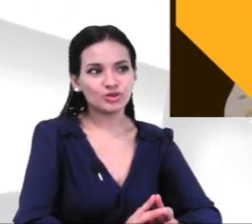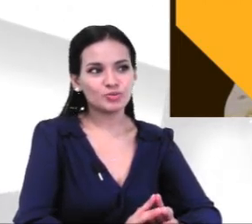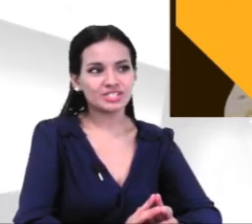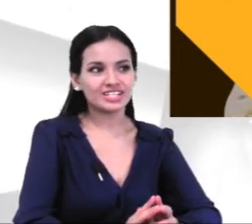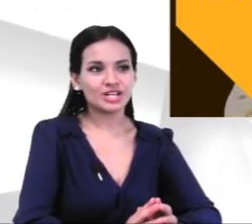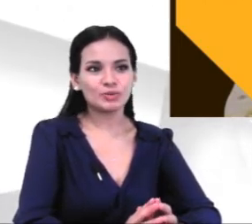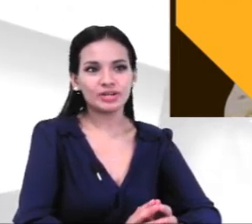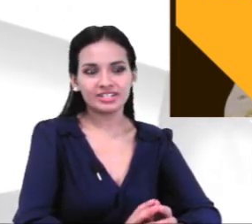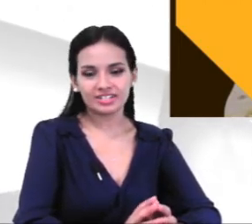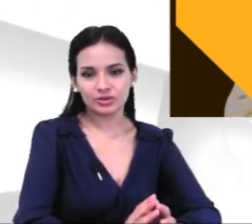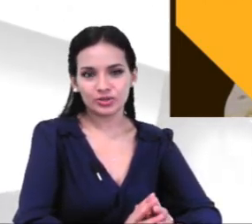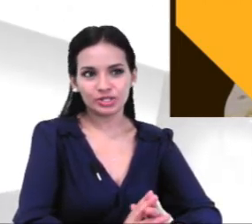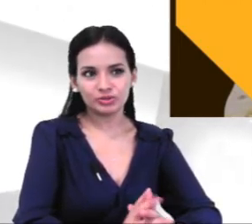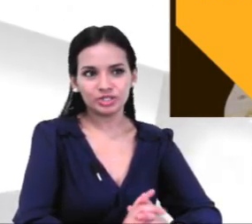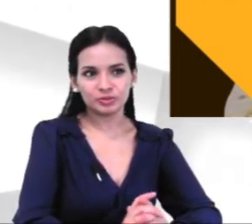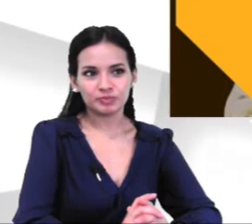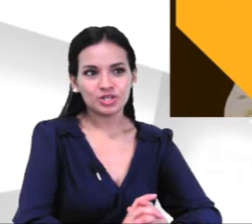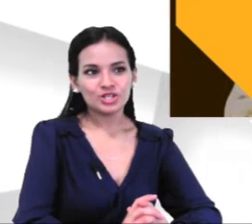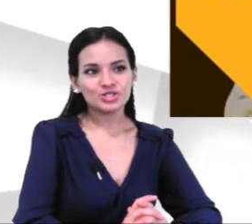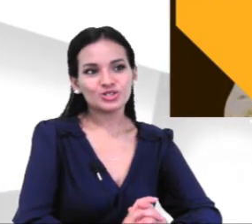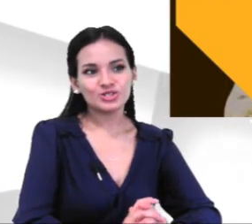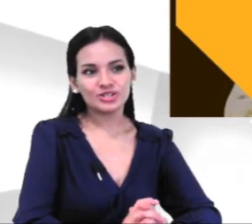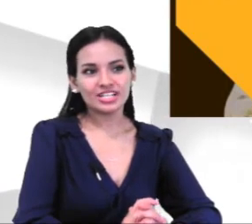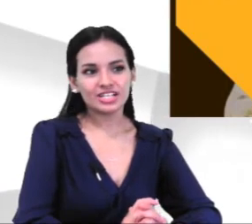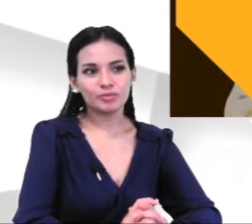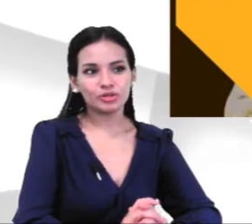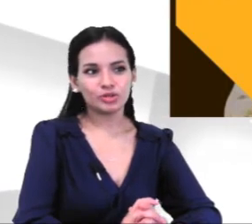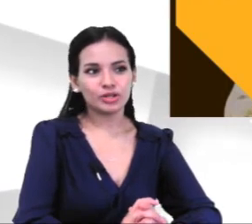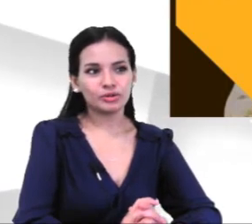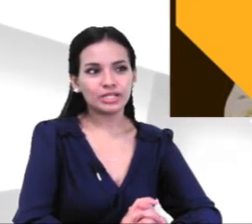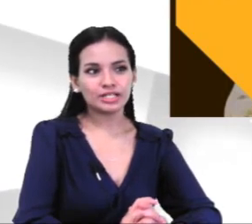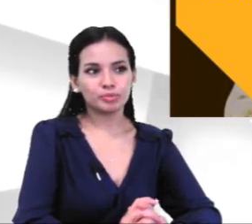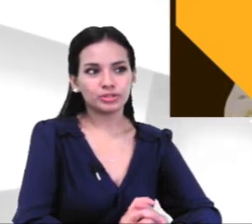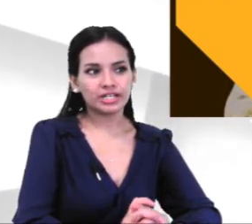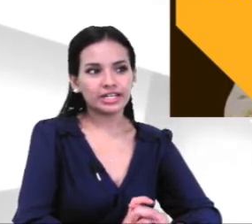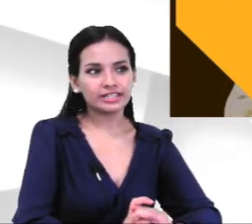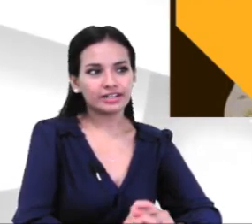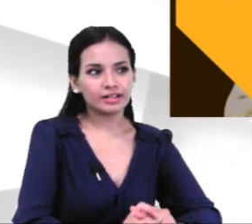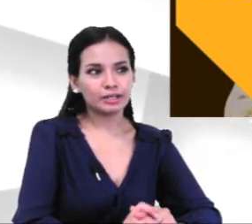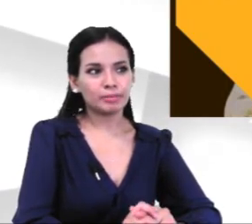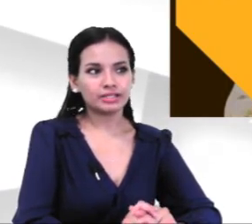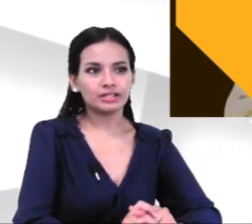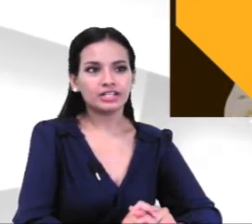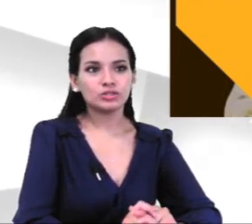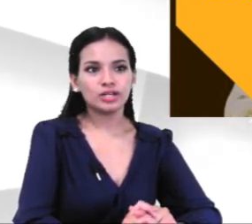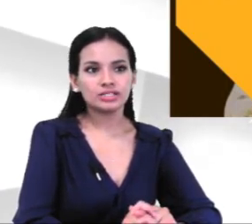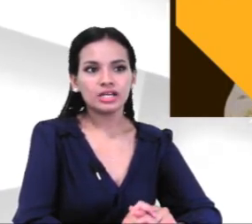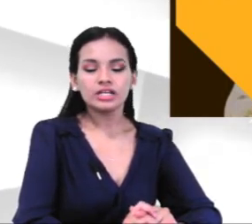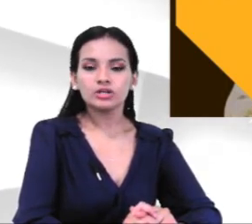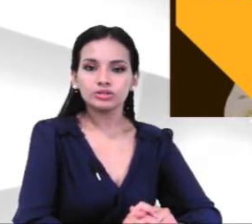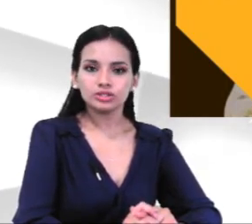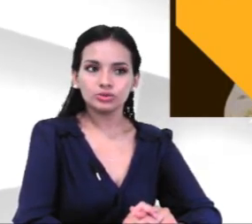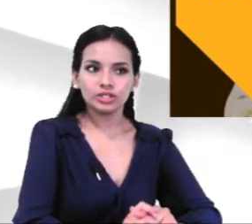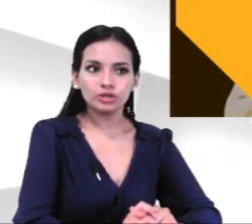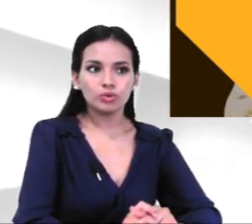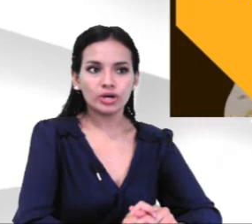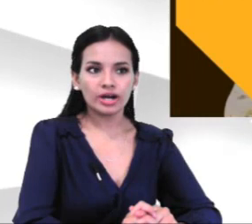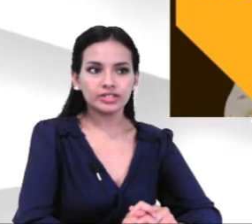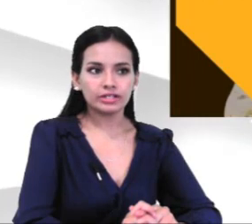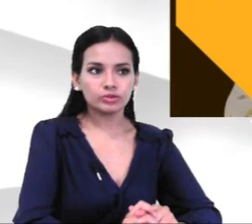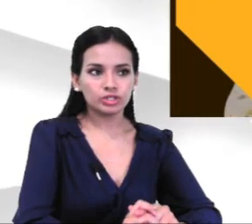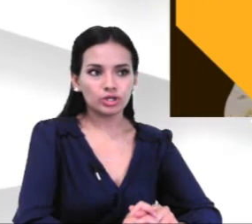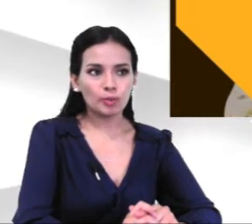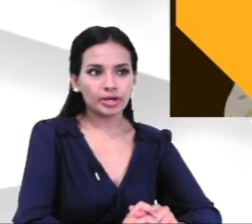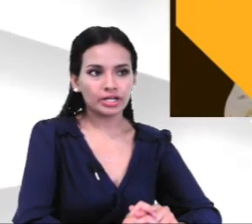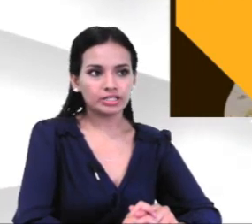valioso como escenario para el desarrollo del turismo son zonas amortiguadoras que protegen la tierra del embate de las olas y constituyen un